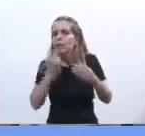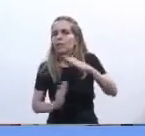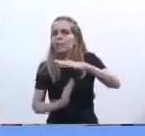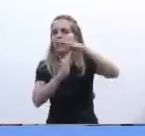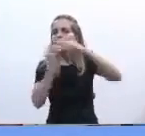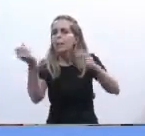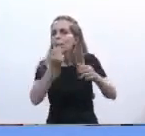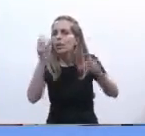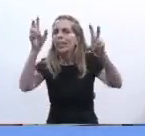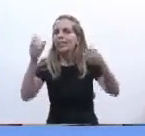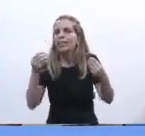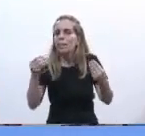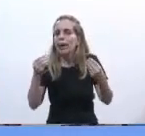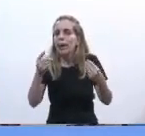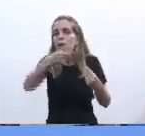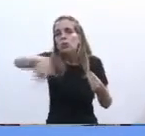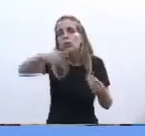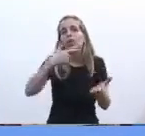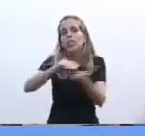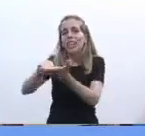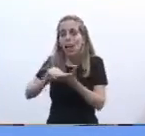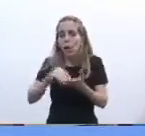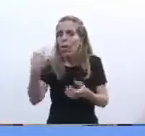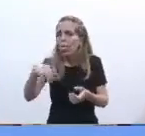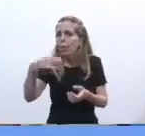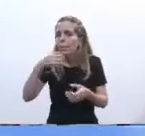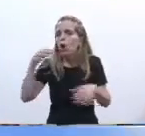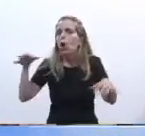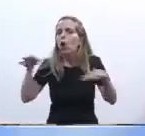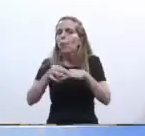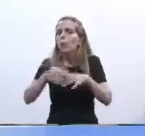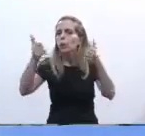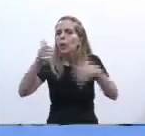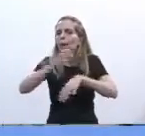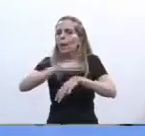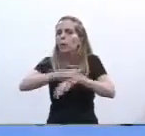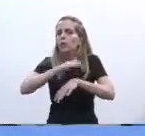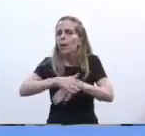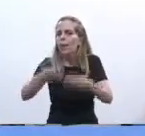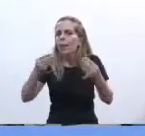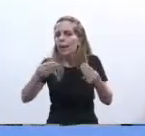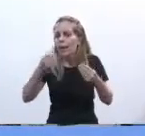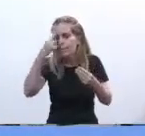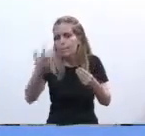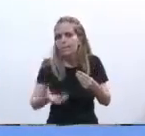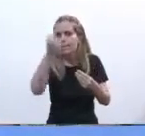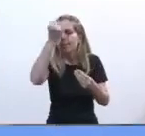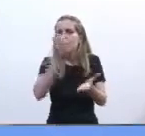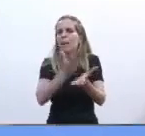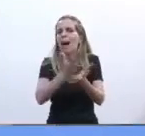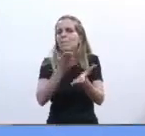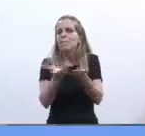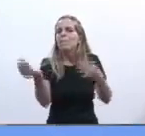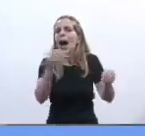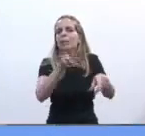mesa es que tenemos la necesidad del compromiso de conquistar más derechos para las mujeres